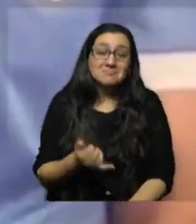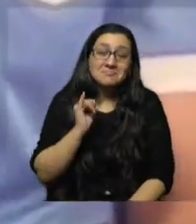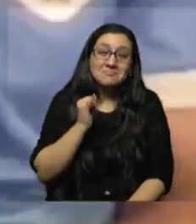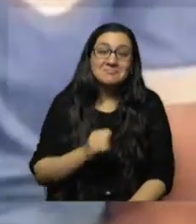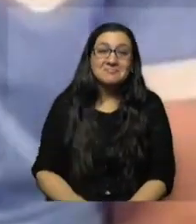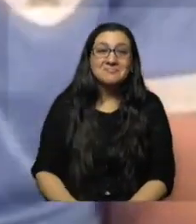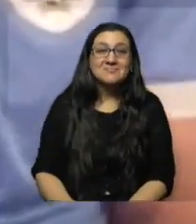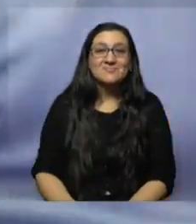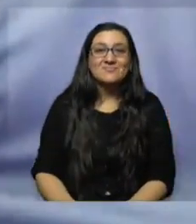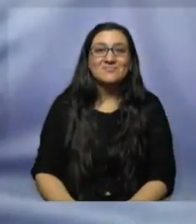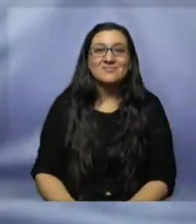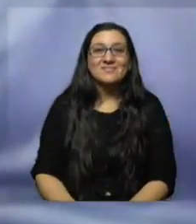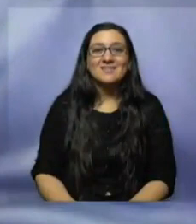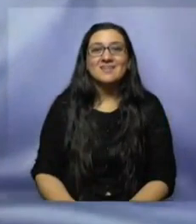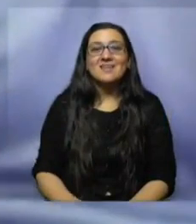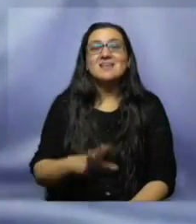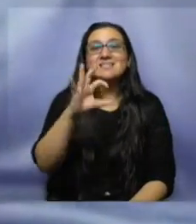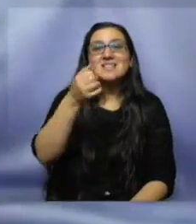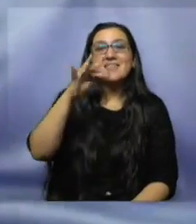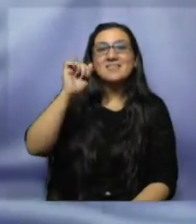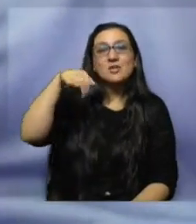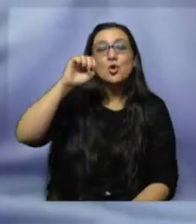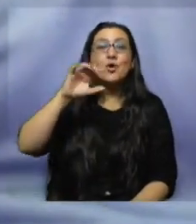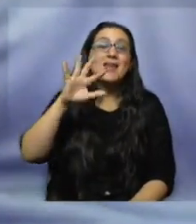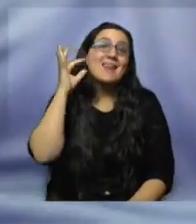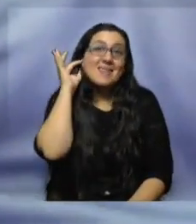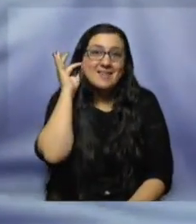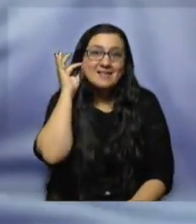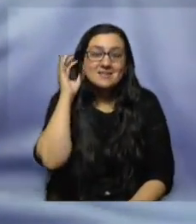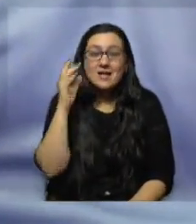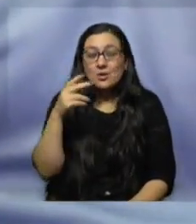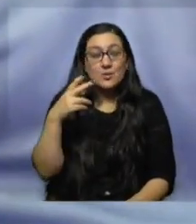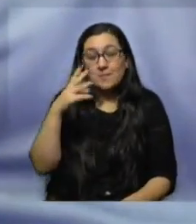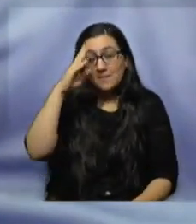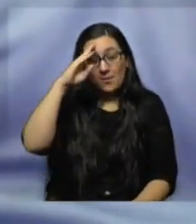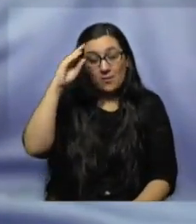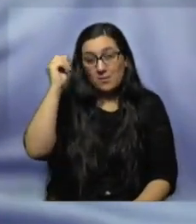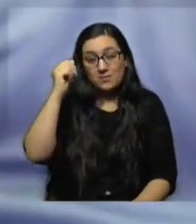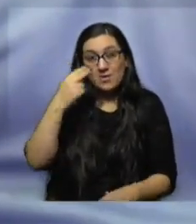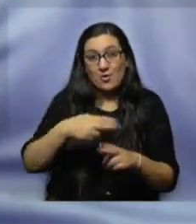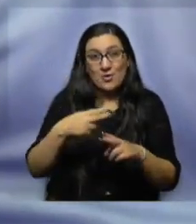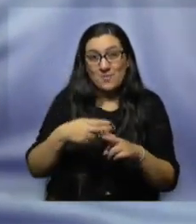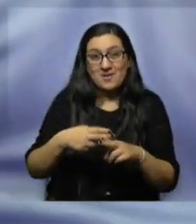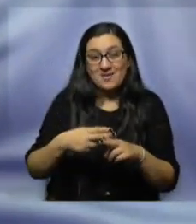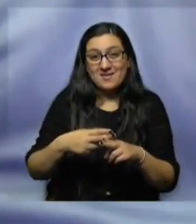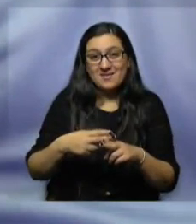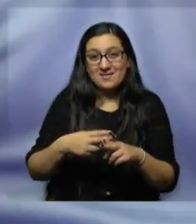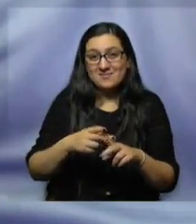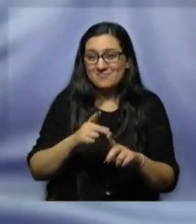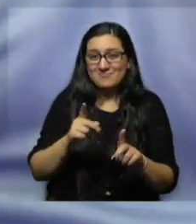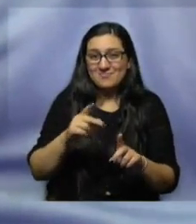Ustedes, a ver, también a todos, no sé, Santino, las chiquilinas, que ahora no recuerdo, había Patricia, no, se me estoy perdiendo los